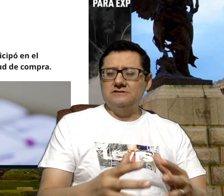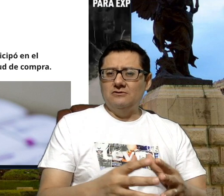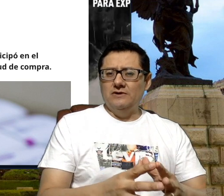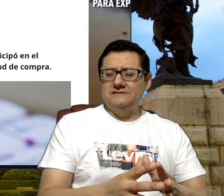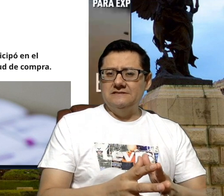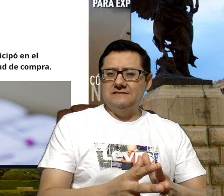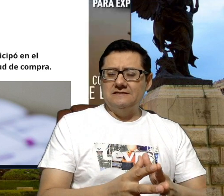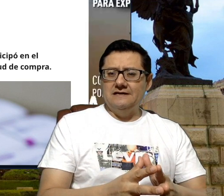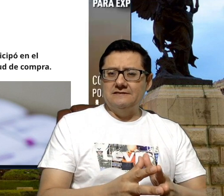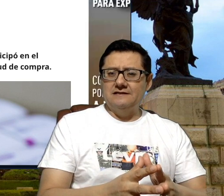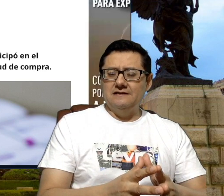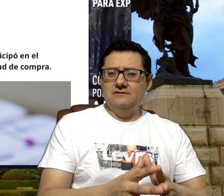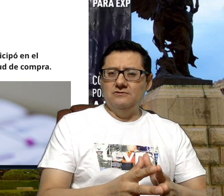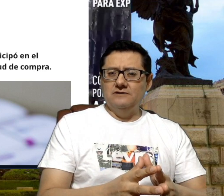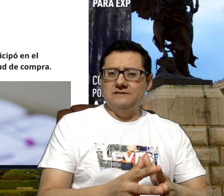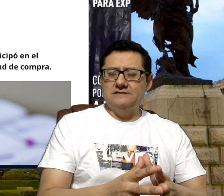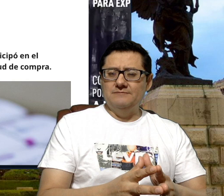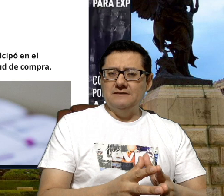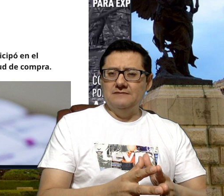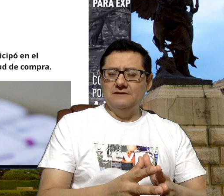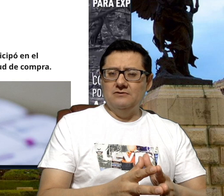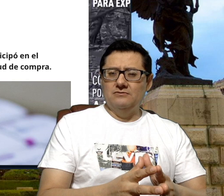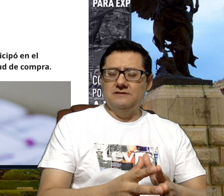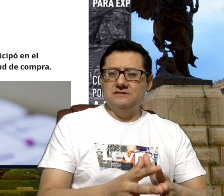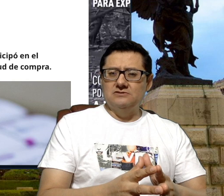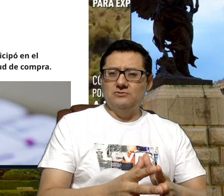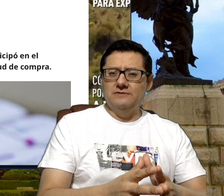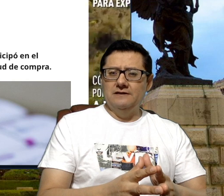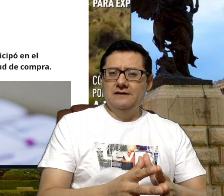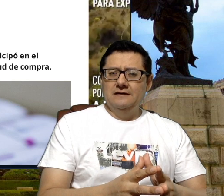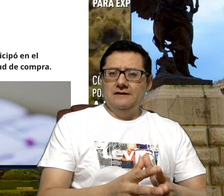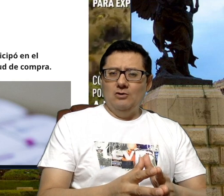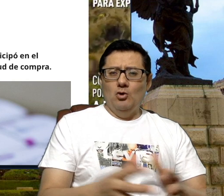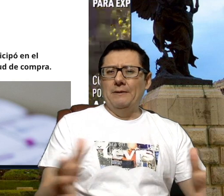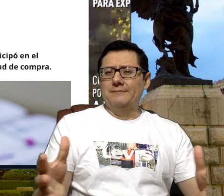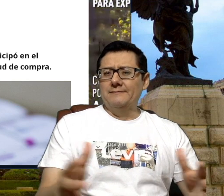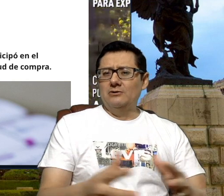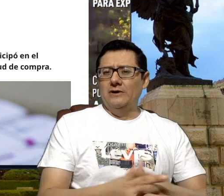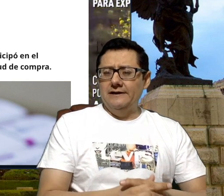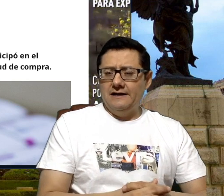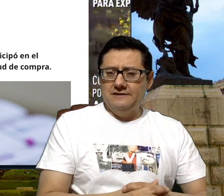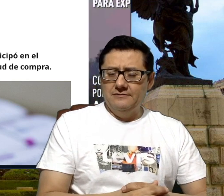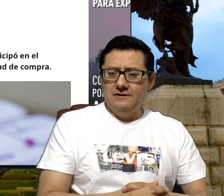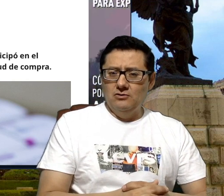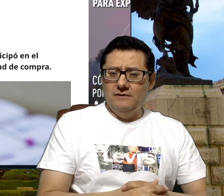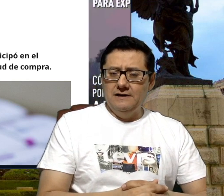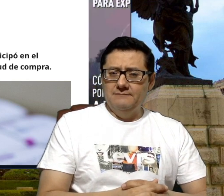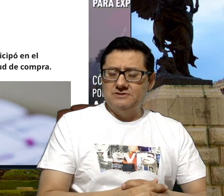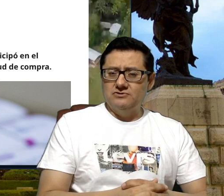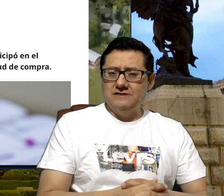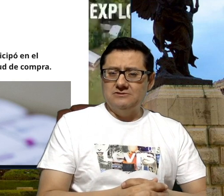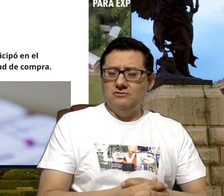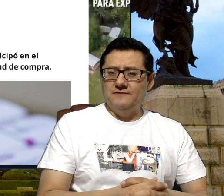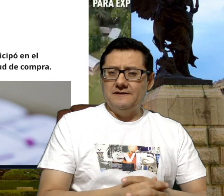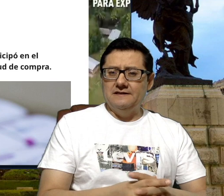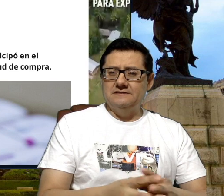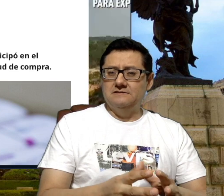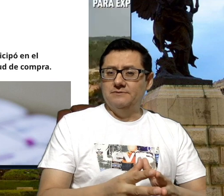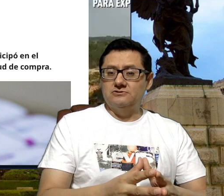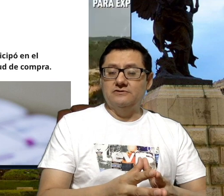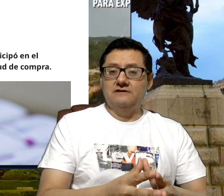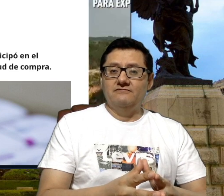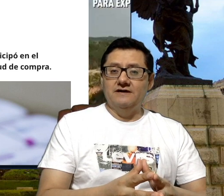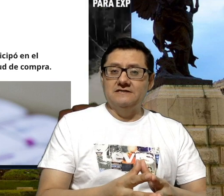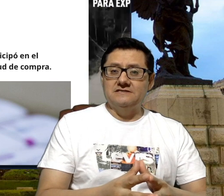las consecuencias que ha traído esta pandemia del COVID-19. Ocupa el primer lugar a nivel global en personas